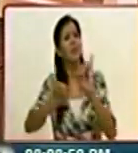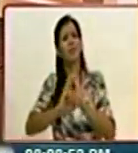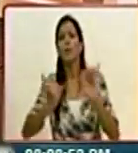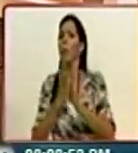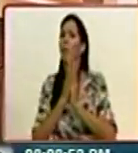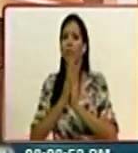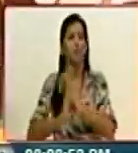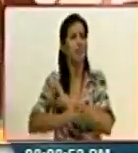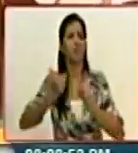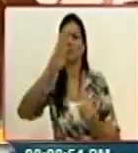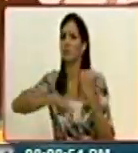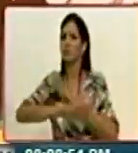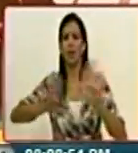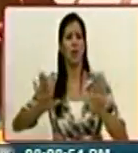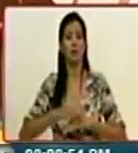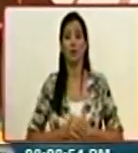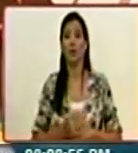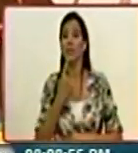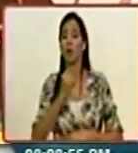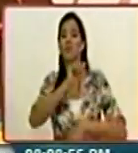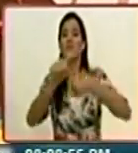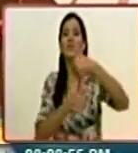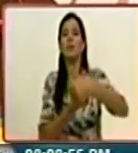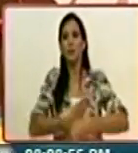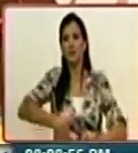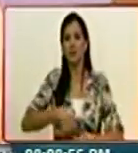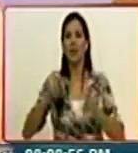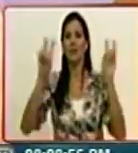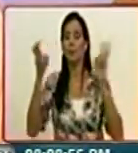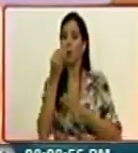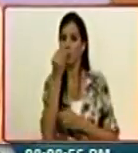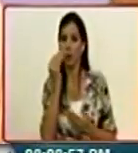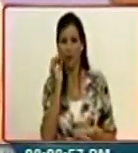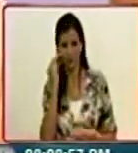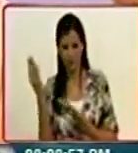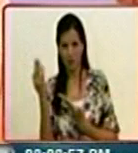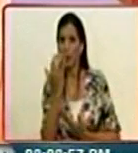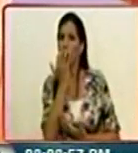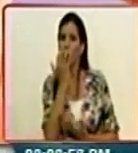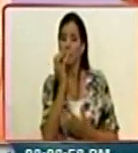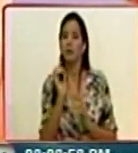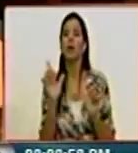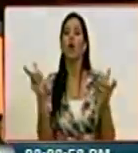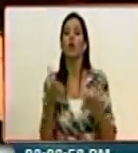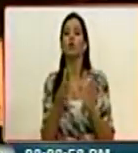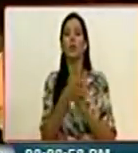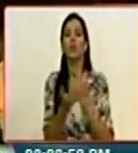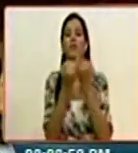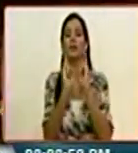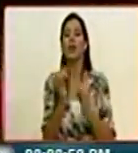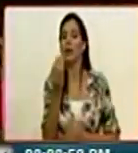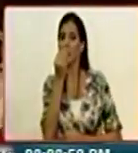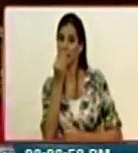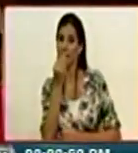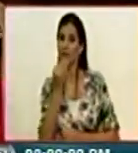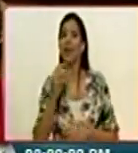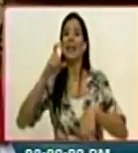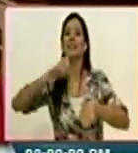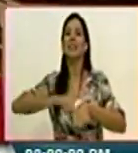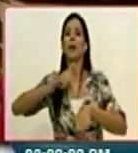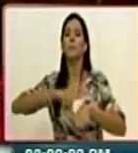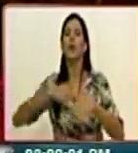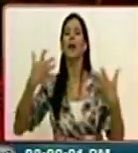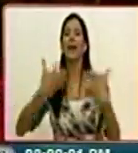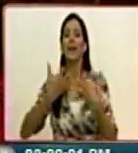La información la dio a conocer el vicepresidente del área de alimentación, Carlos Osorio, durante el foro Soberanía Alimentaria en tiempos de